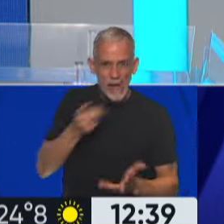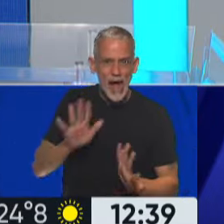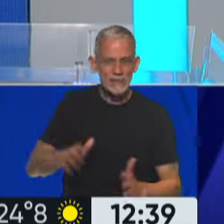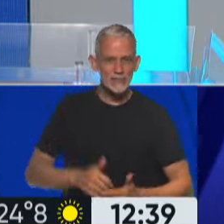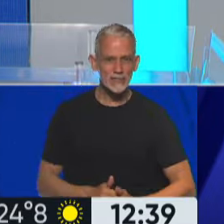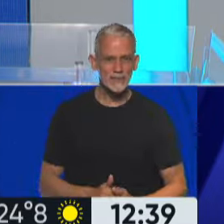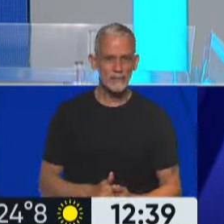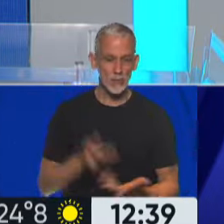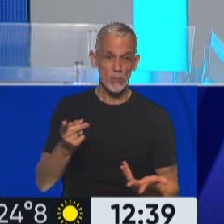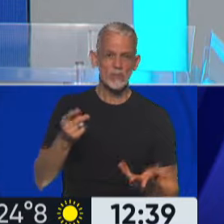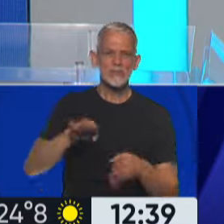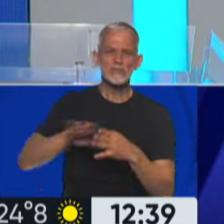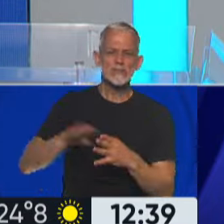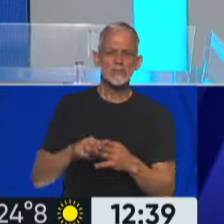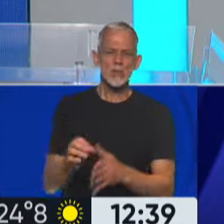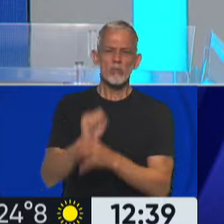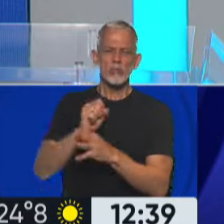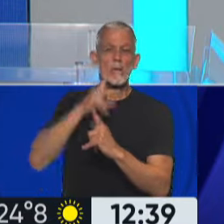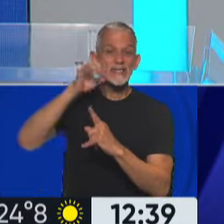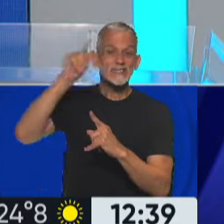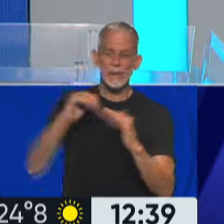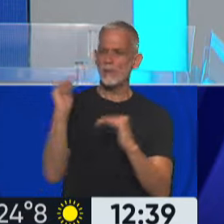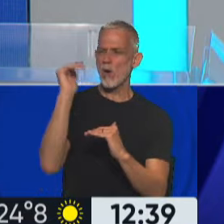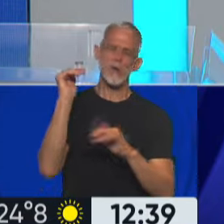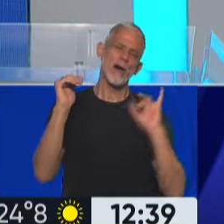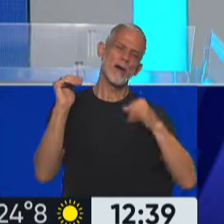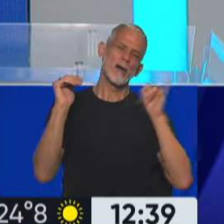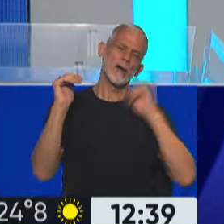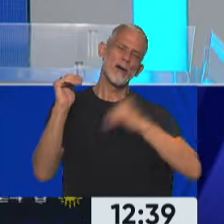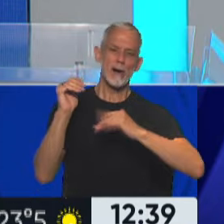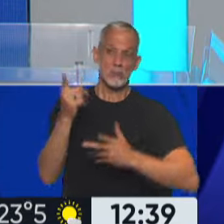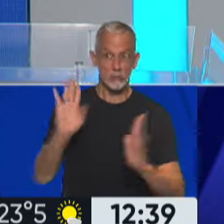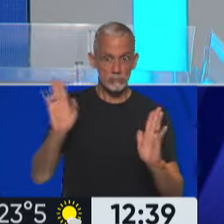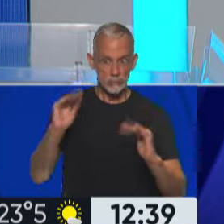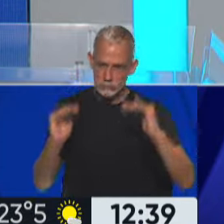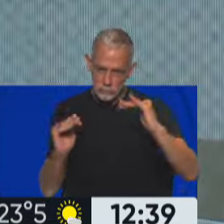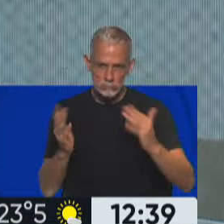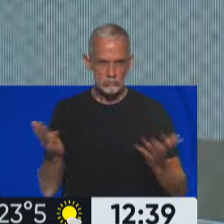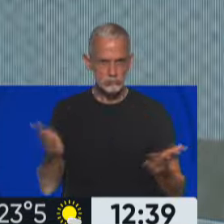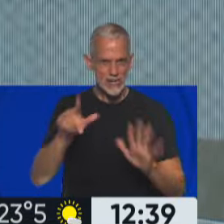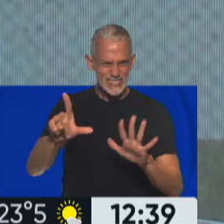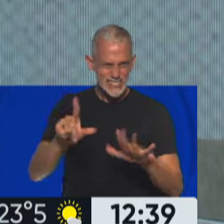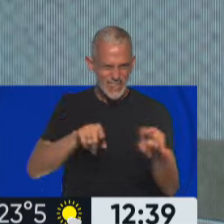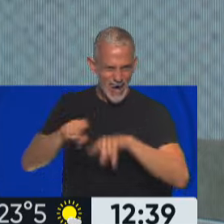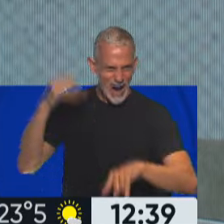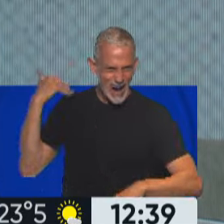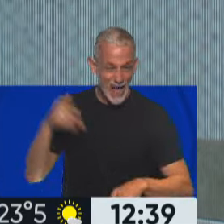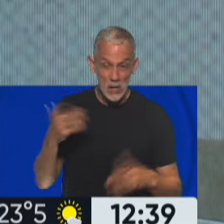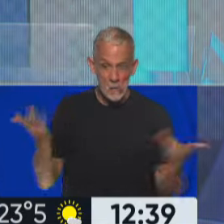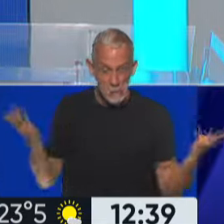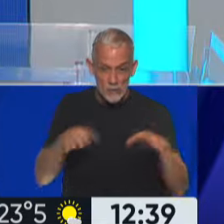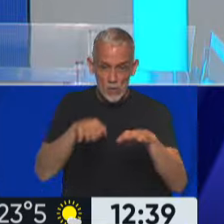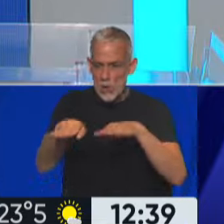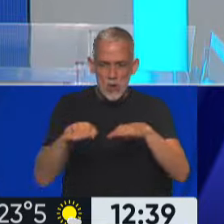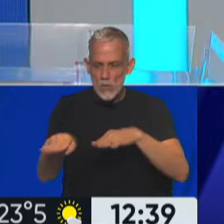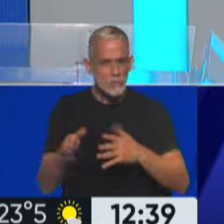porque se dejó de lado la hegemonía de bertap bertap la última competencia que gana hace siete carreras que no lleva a lo